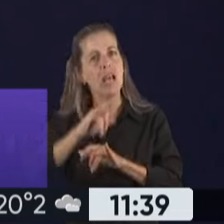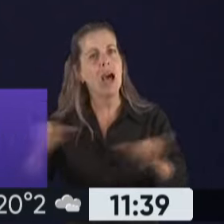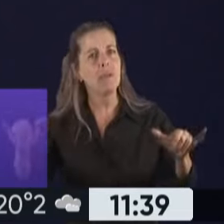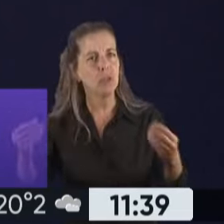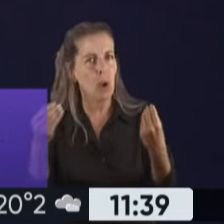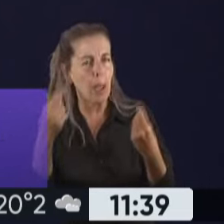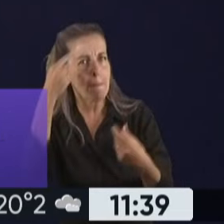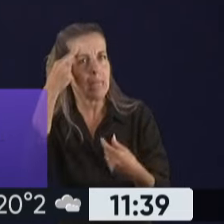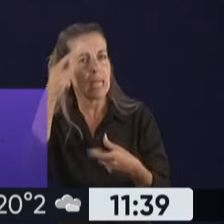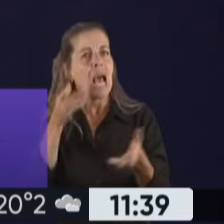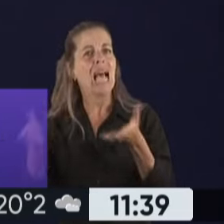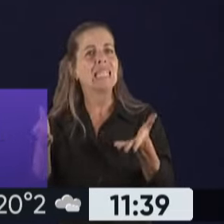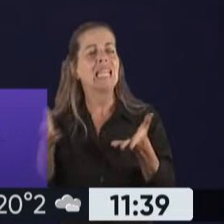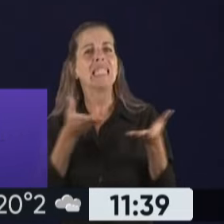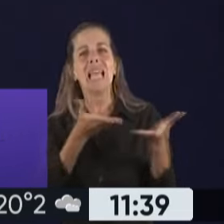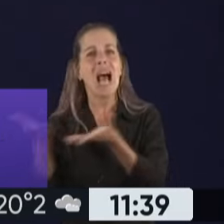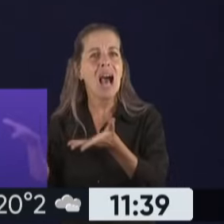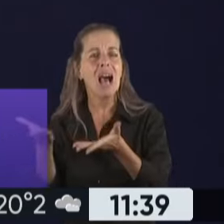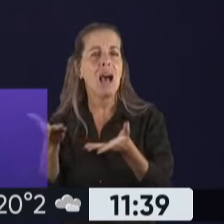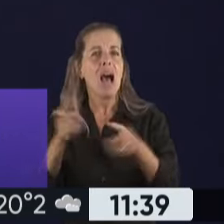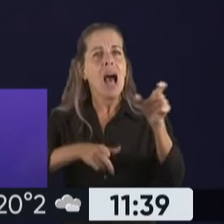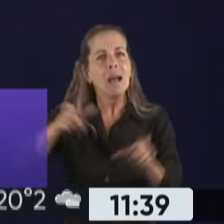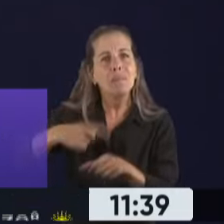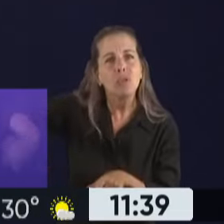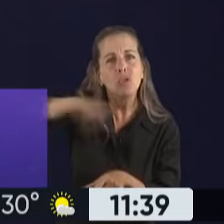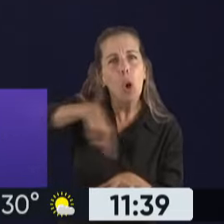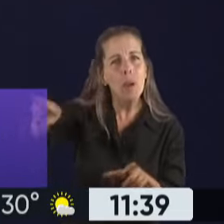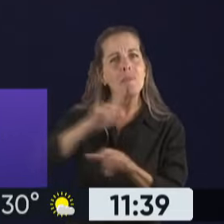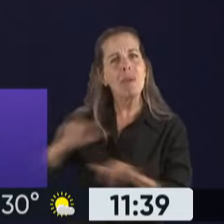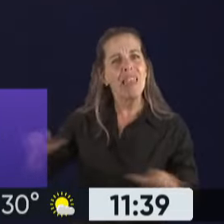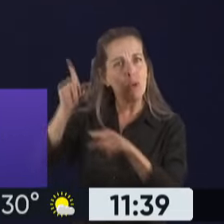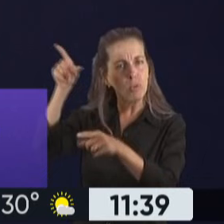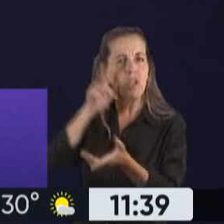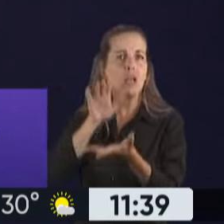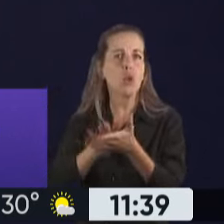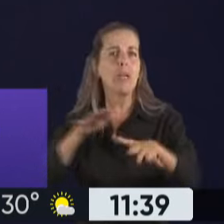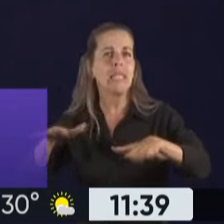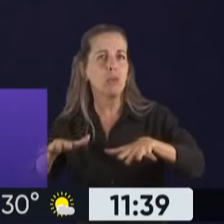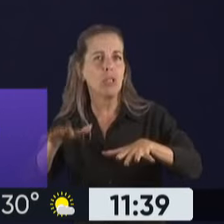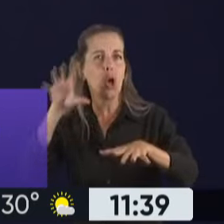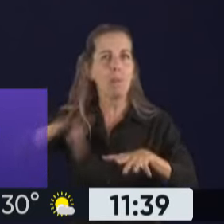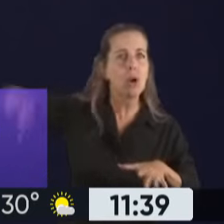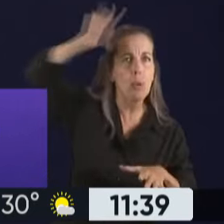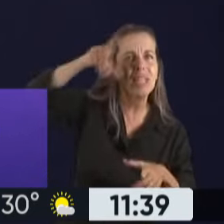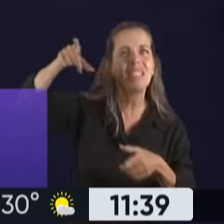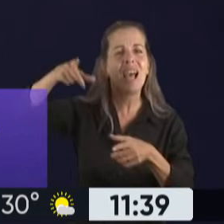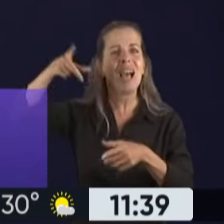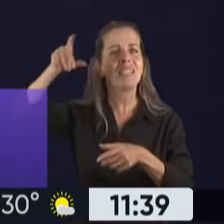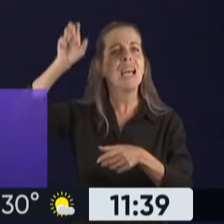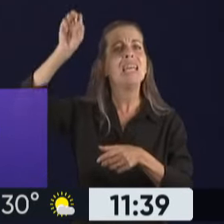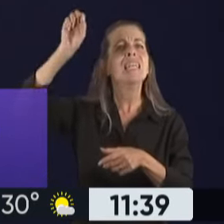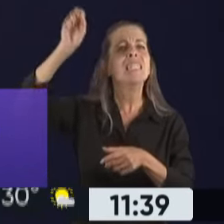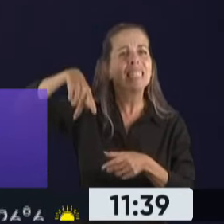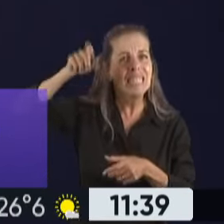asistencia social para el abuso sexual por parte de los piqueteros en Chaco de